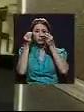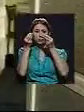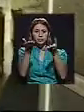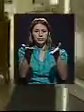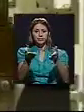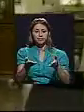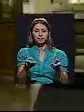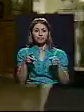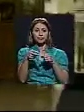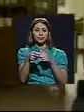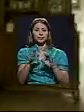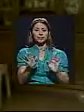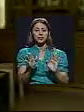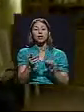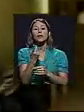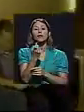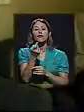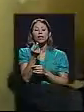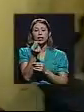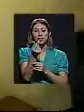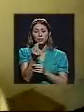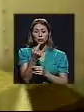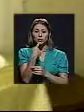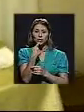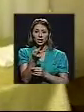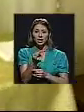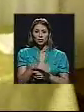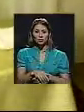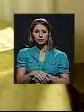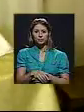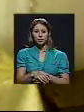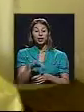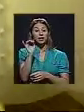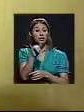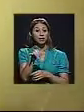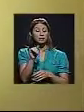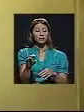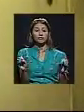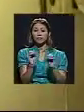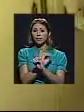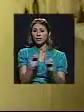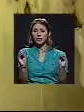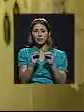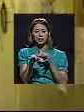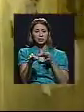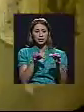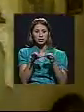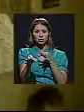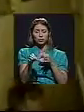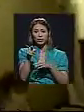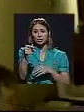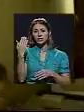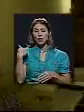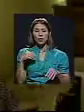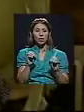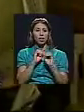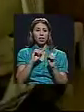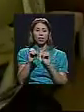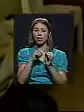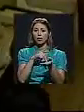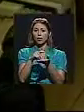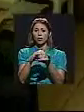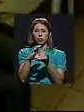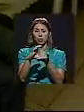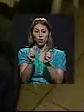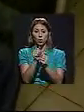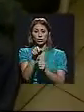Es por falta de presupuesto, le dijeron. Y así, sin mayor explicación, Rodrigo perdió su salario, con